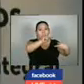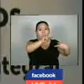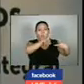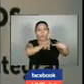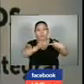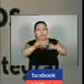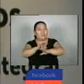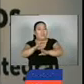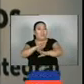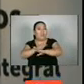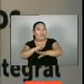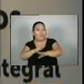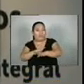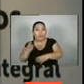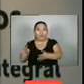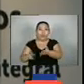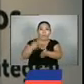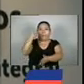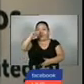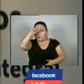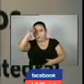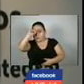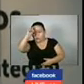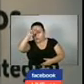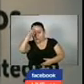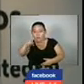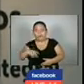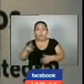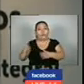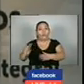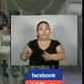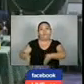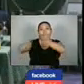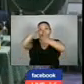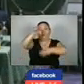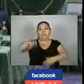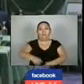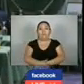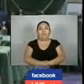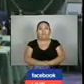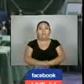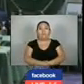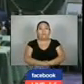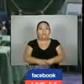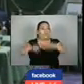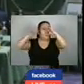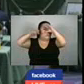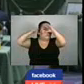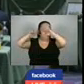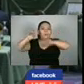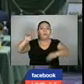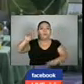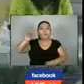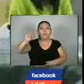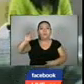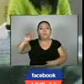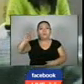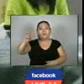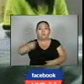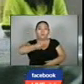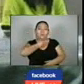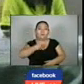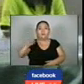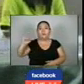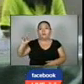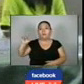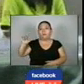la duplicidad de funciones entre estas dos instituciones. Con imágenes de Roberto Martínez, un reporte de